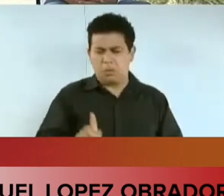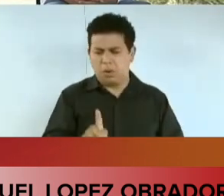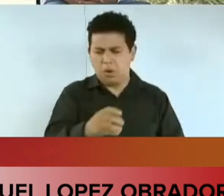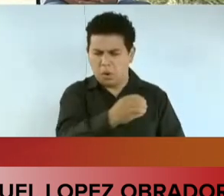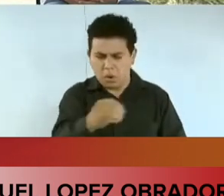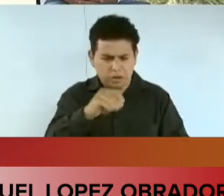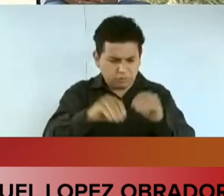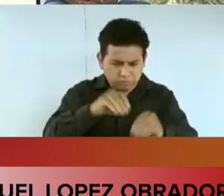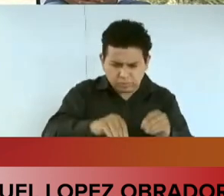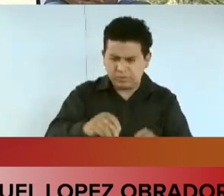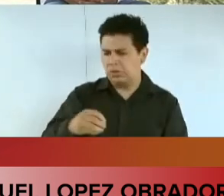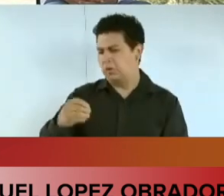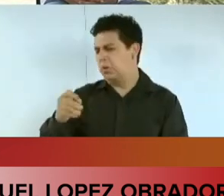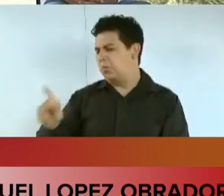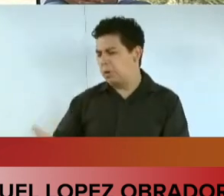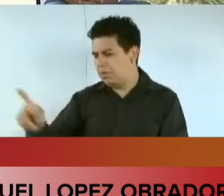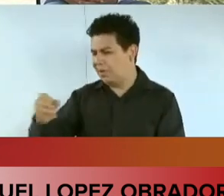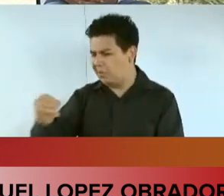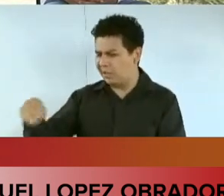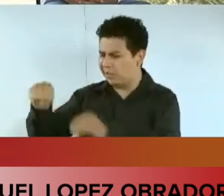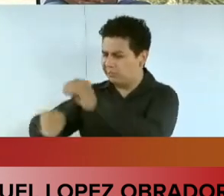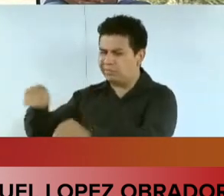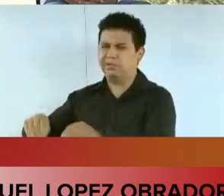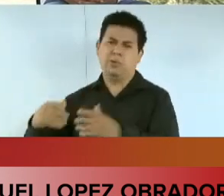pues tienen